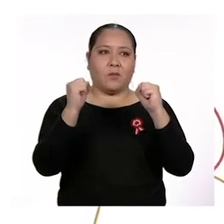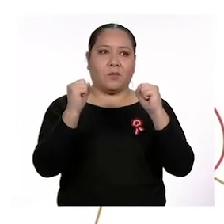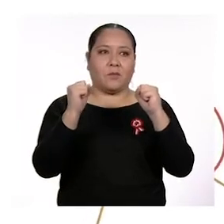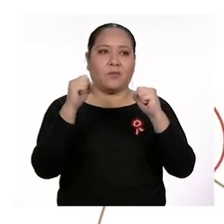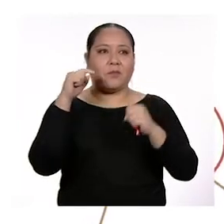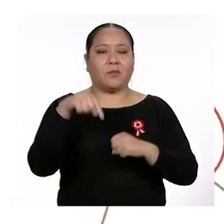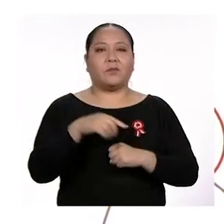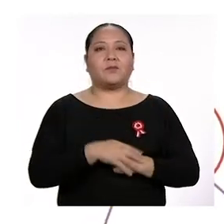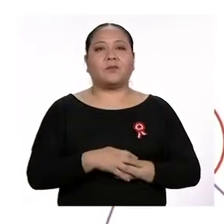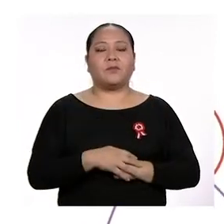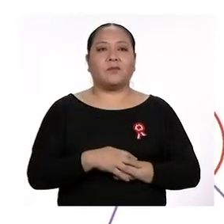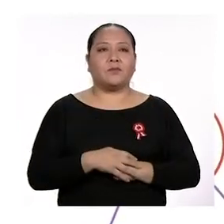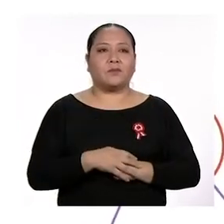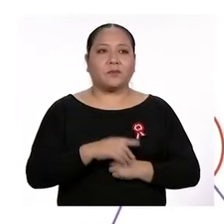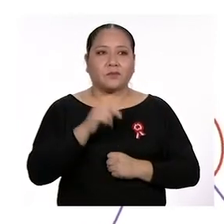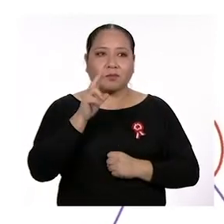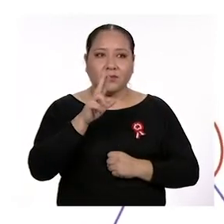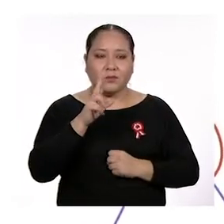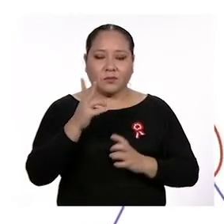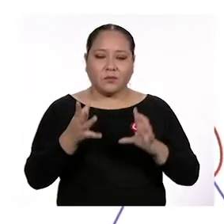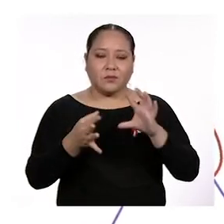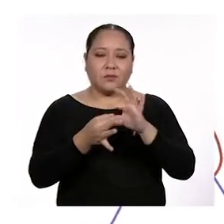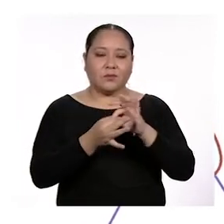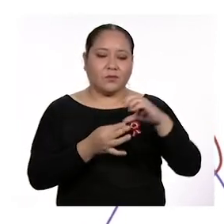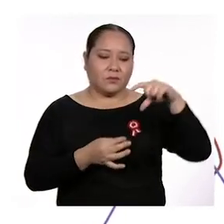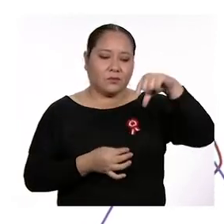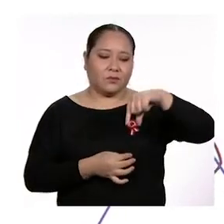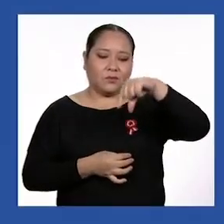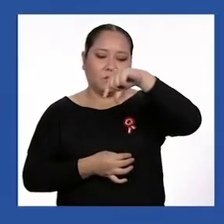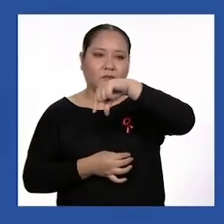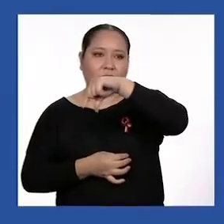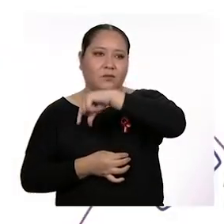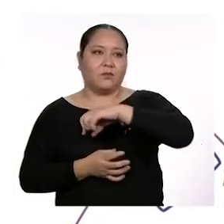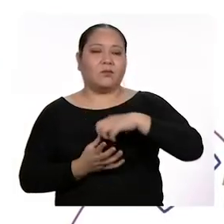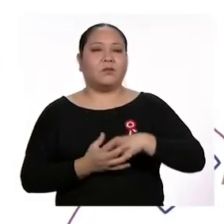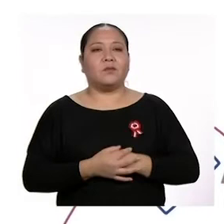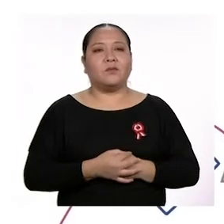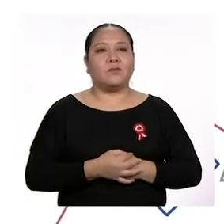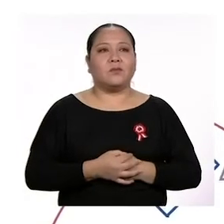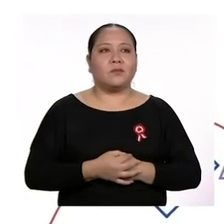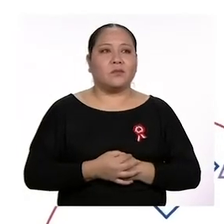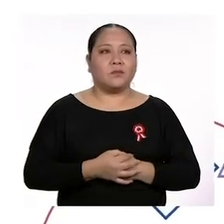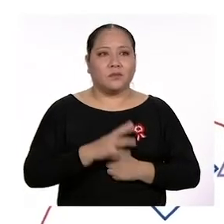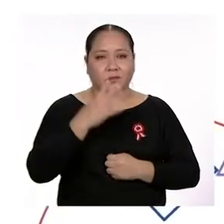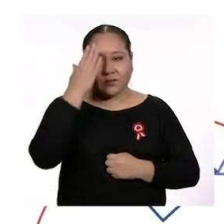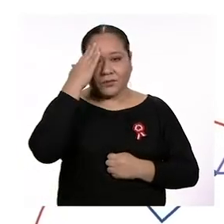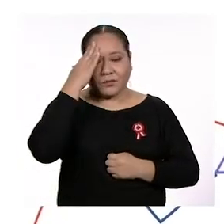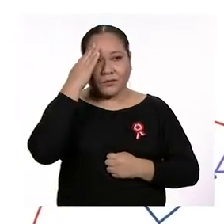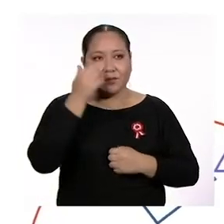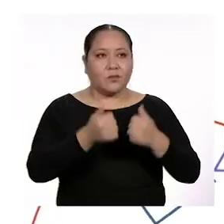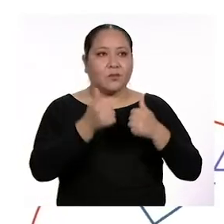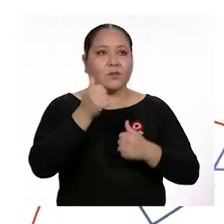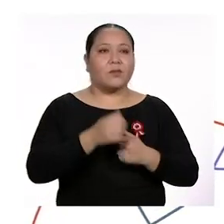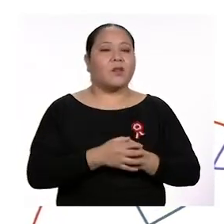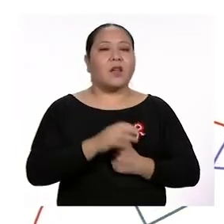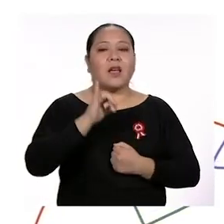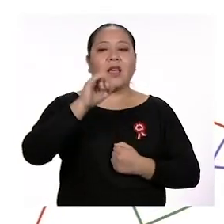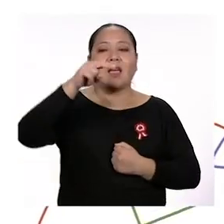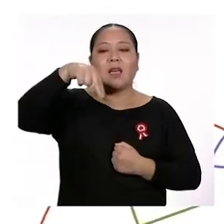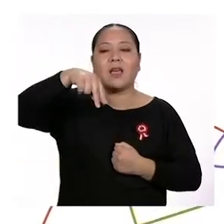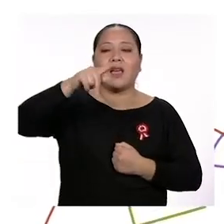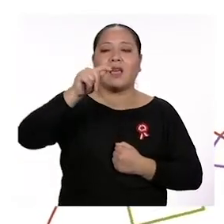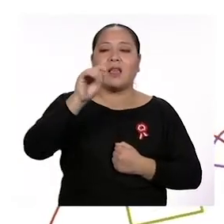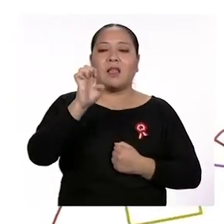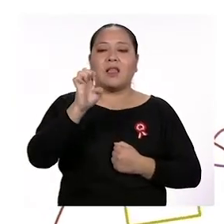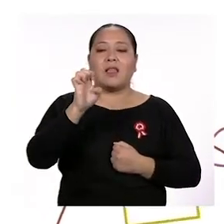corresponde a la intersección de los tres intervalos. Es correcto. Para calcular la intersección entre